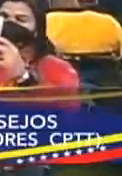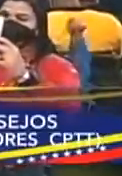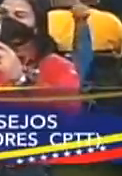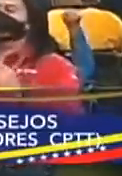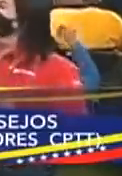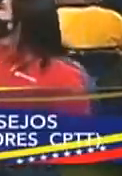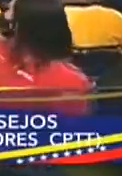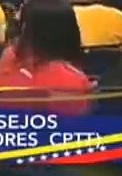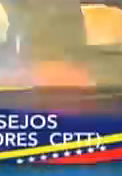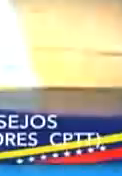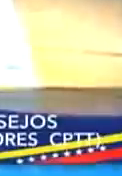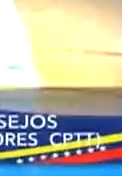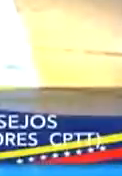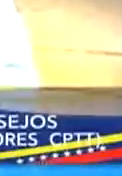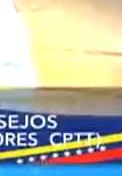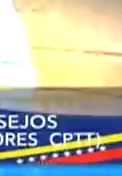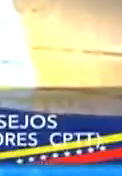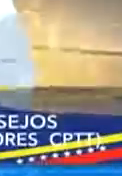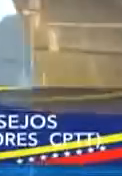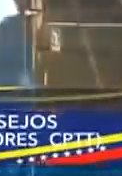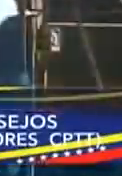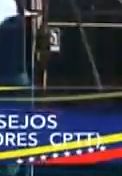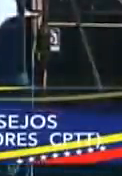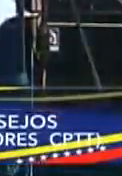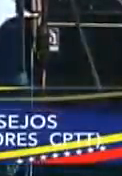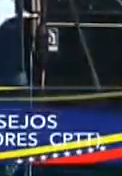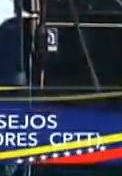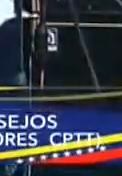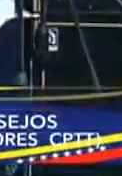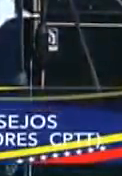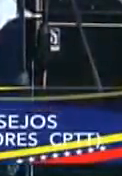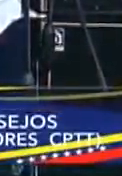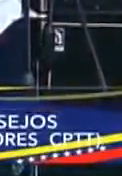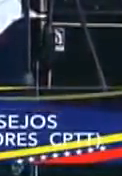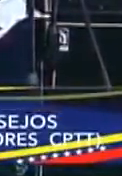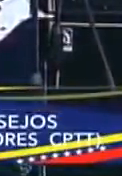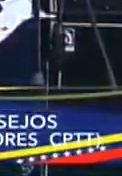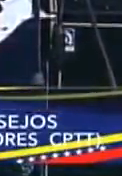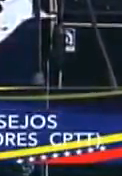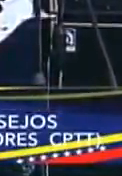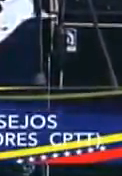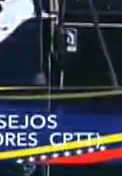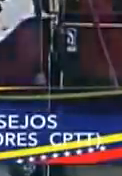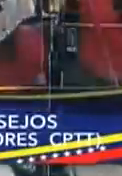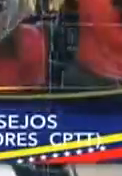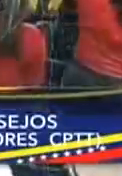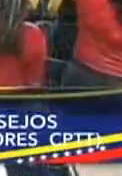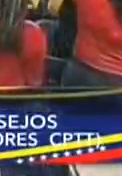obrera! ¡Que viva Maduro! ¡Hasta la victoria siempre!